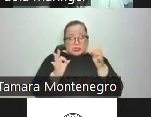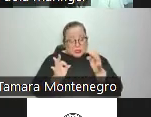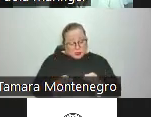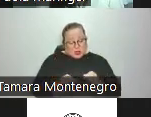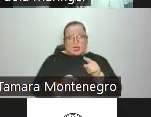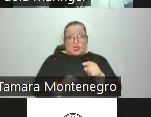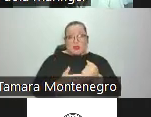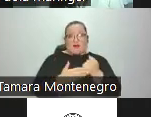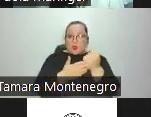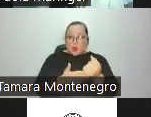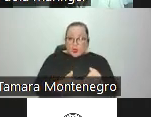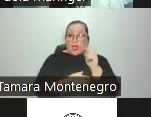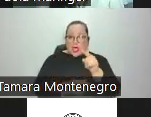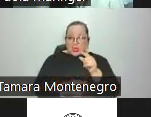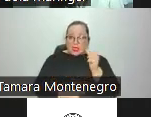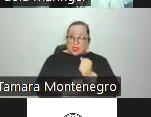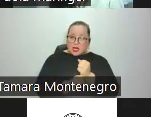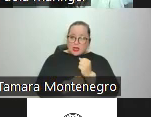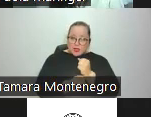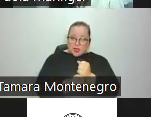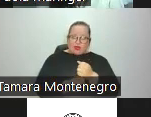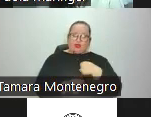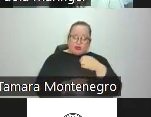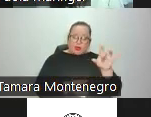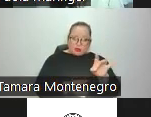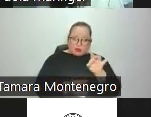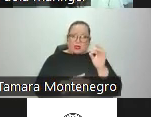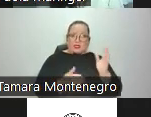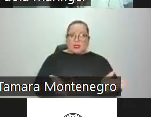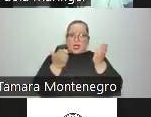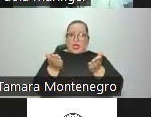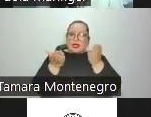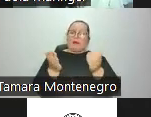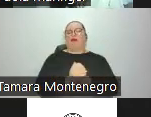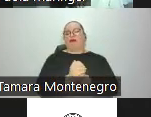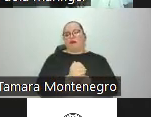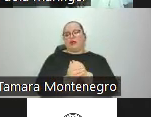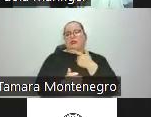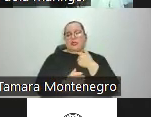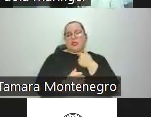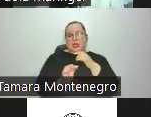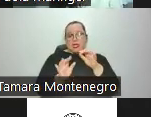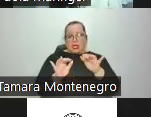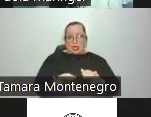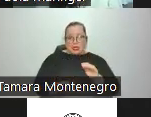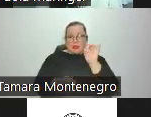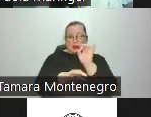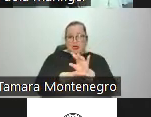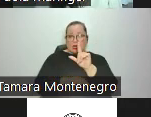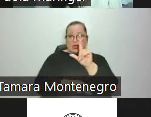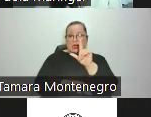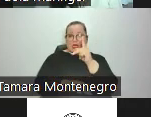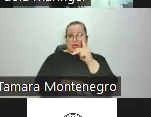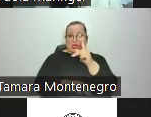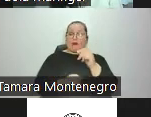que vas a poder encontrar ese lugar y esa posición. Así que ánimo para ti. Si quieres, escríbenos ahí en LinkedIn y podemos darte